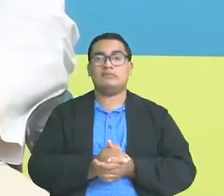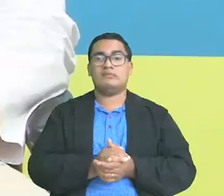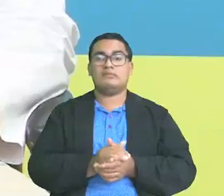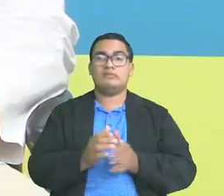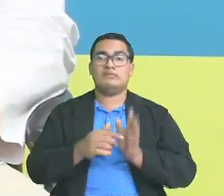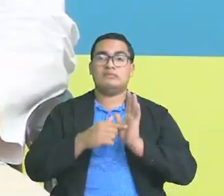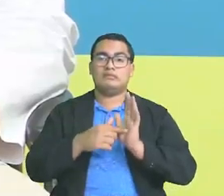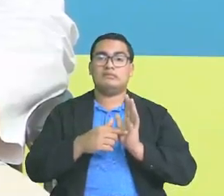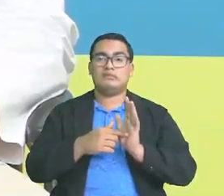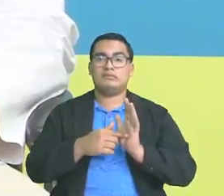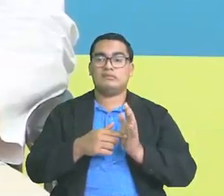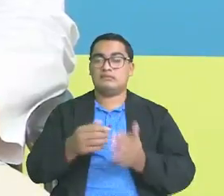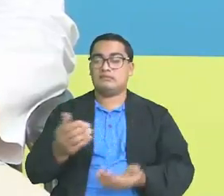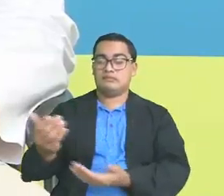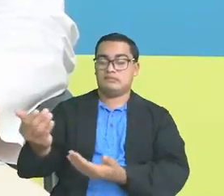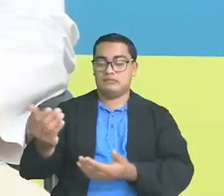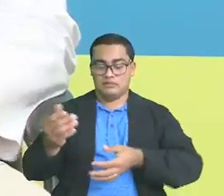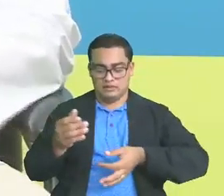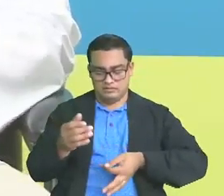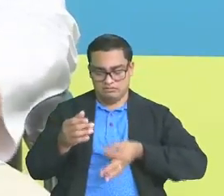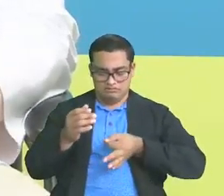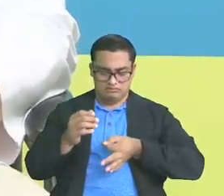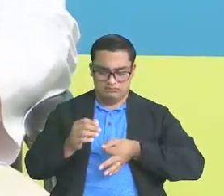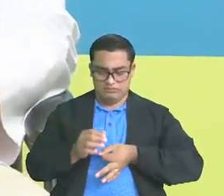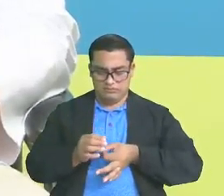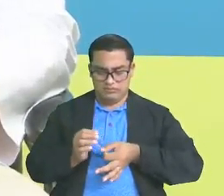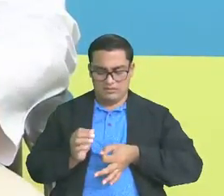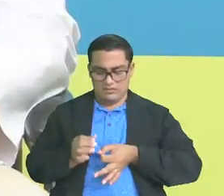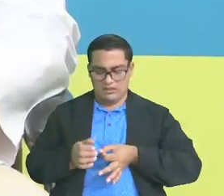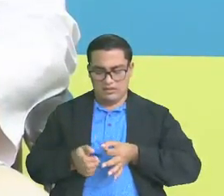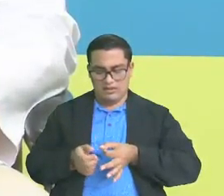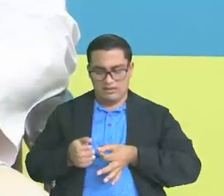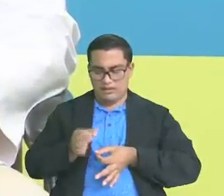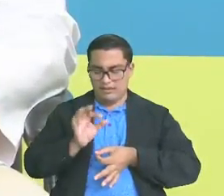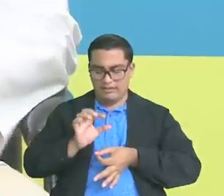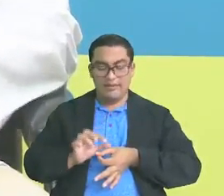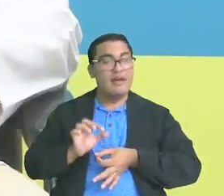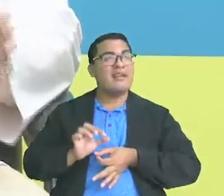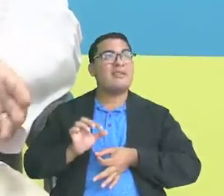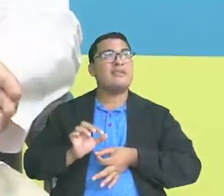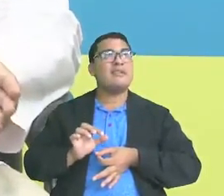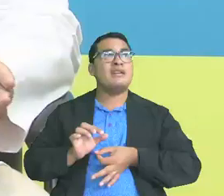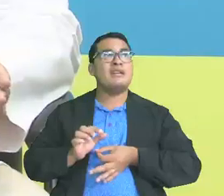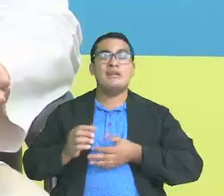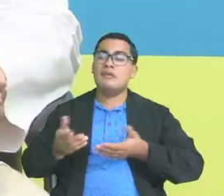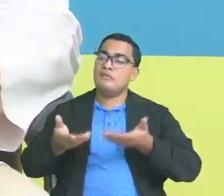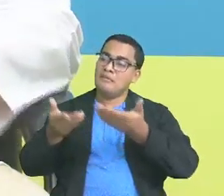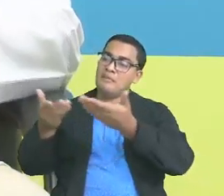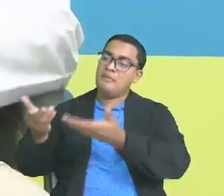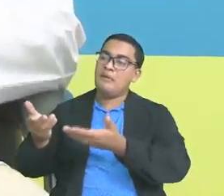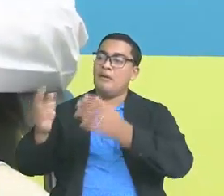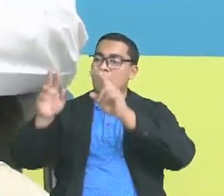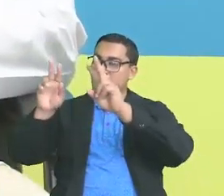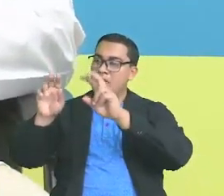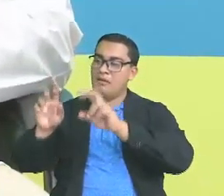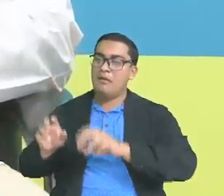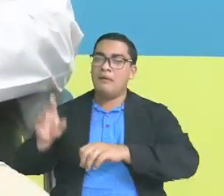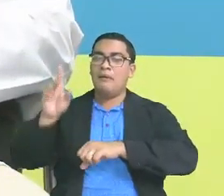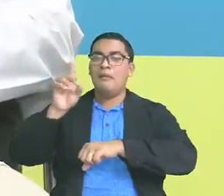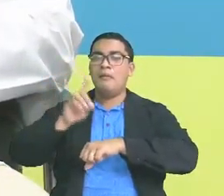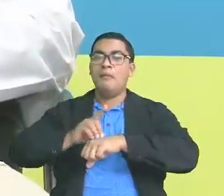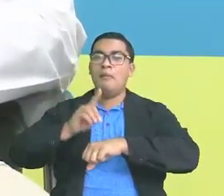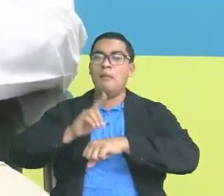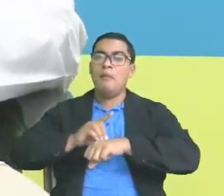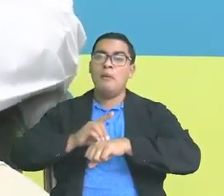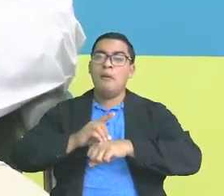hay aumento de volumen en el ombligo, principalmente, hablando de la hernia umbilical, para que lo revise el médico. El hecho de que tenga una